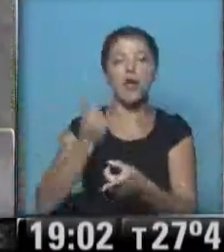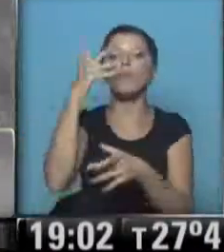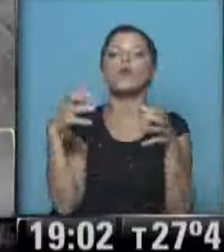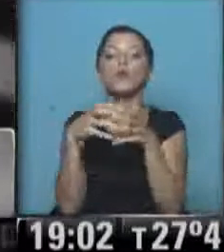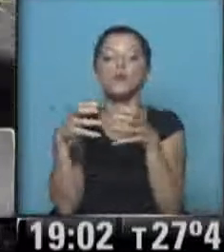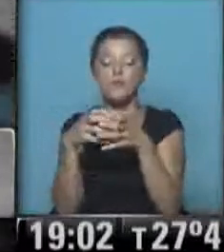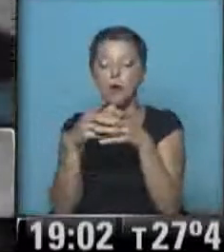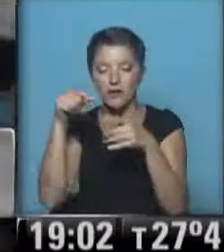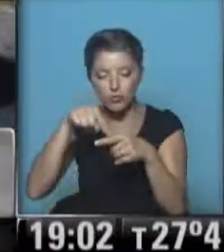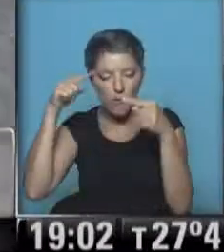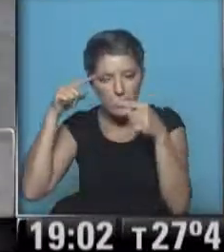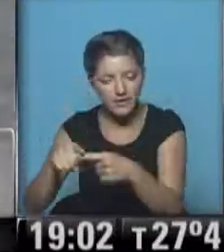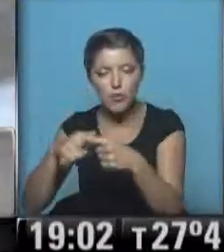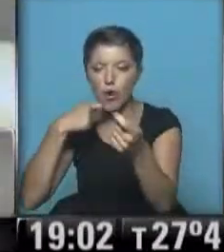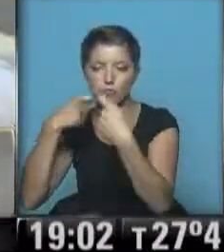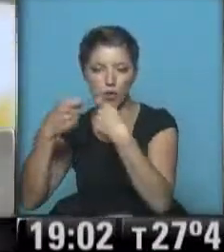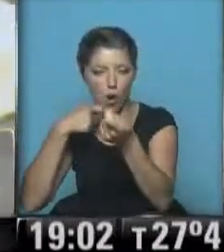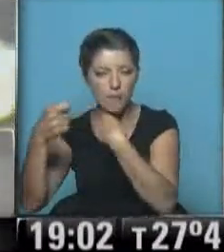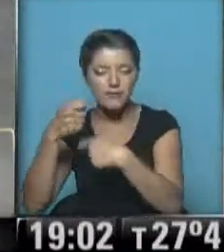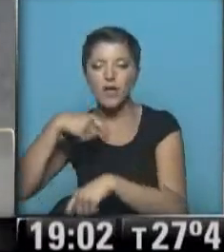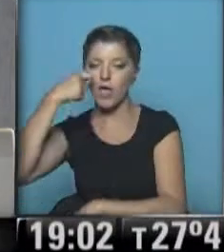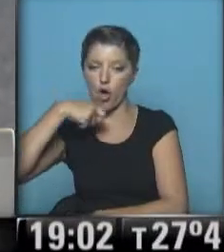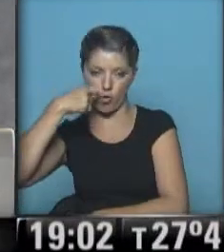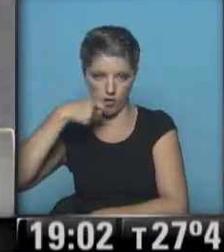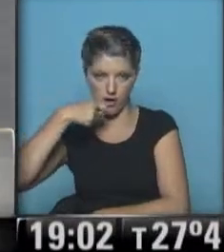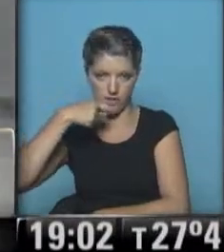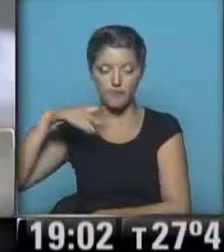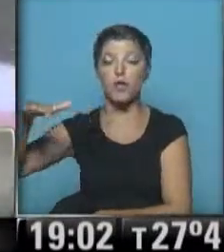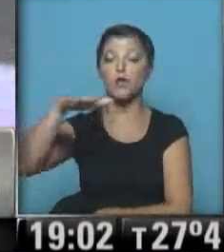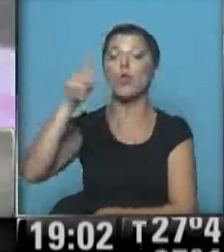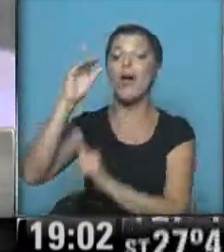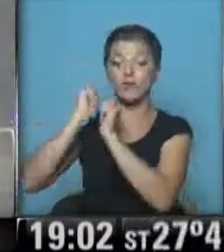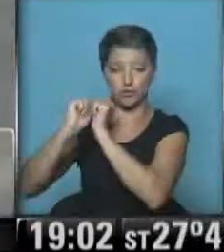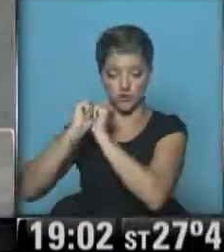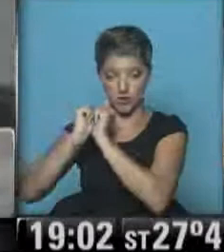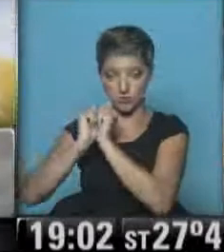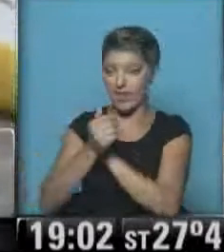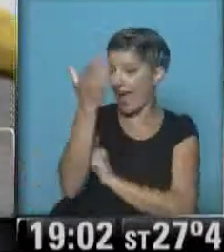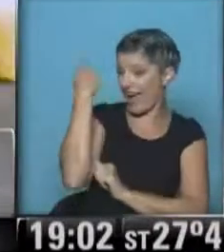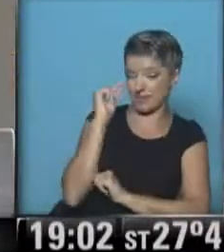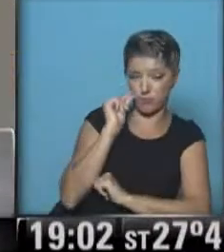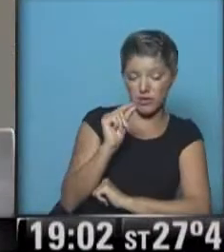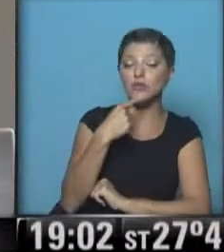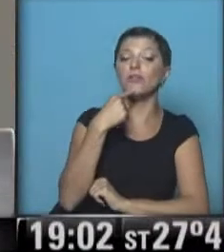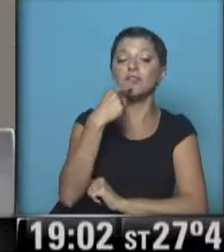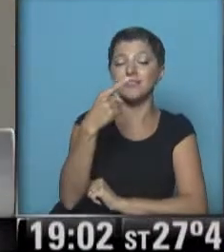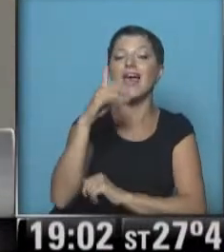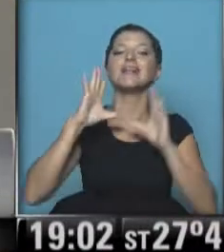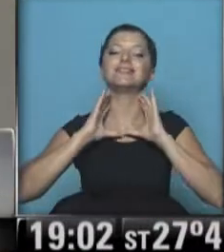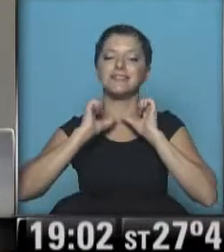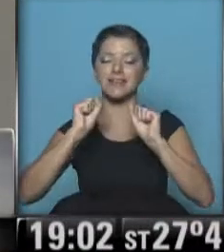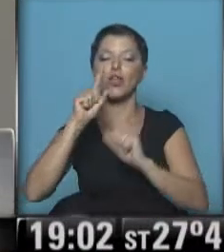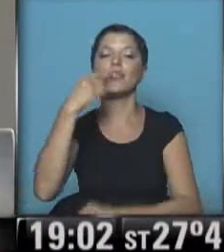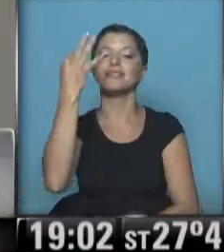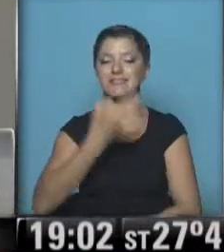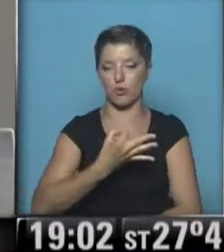como finalidad comercializar la cocaína en la ciudad de Rosario. Hace instantes, esto decía el secretario de